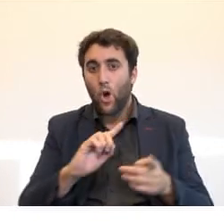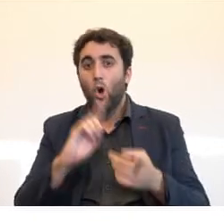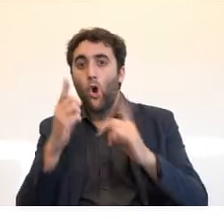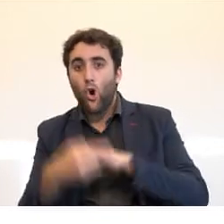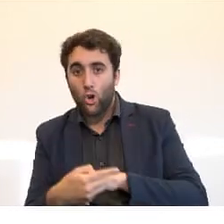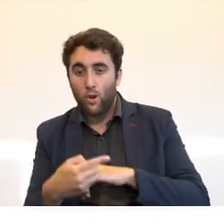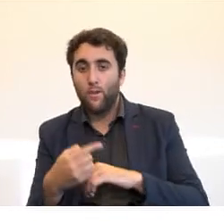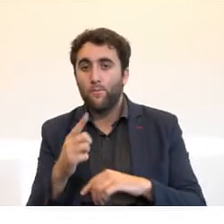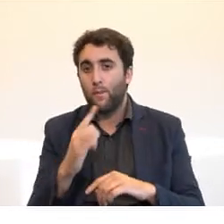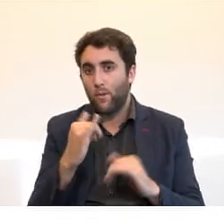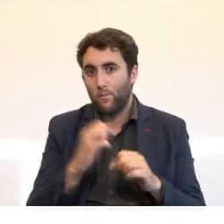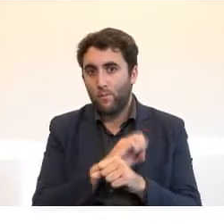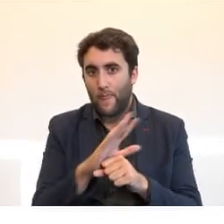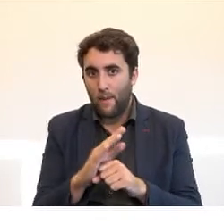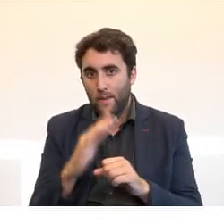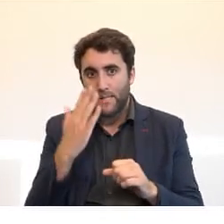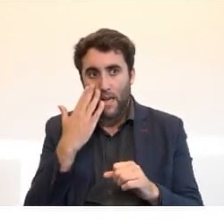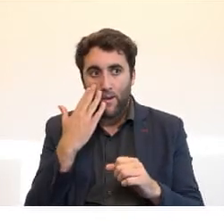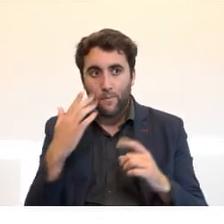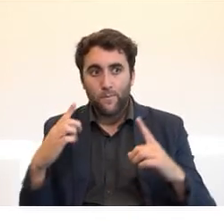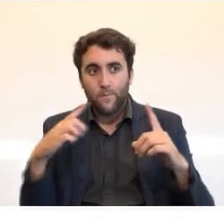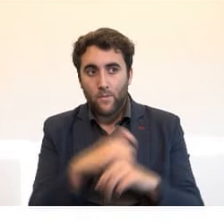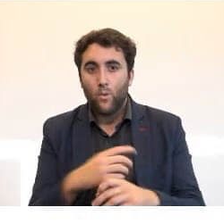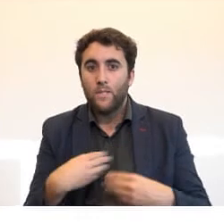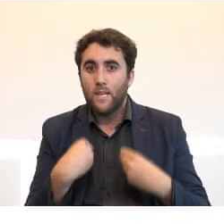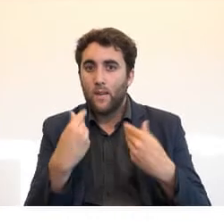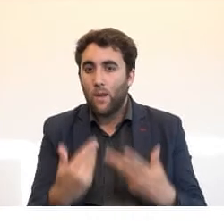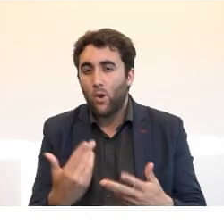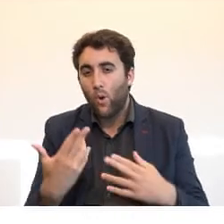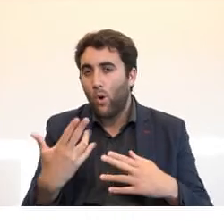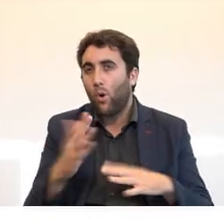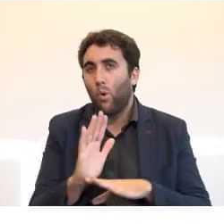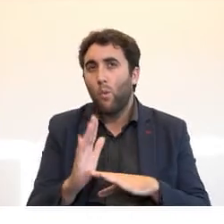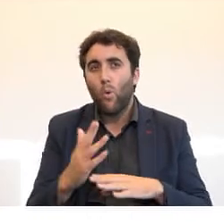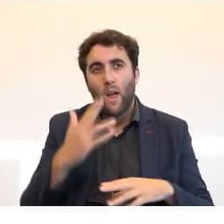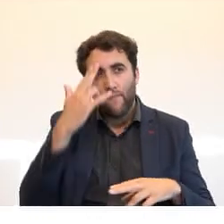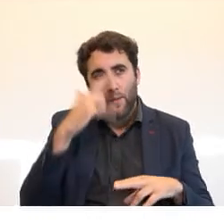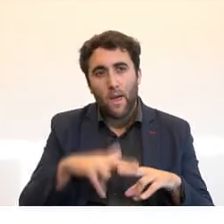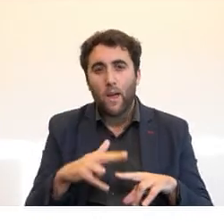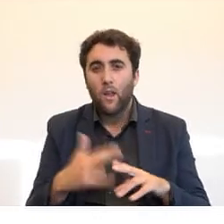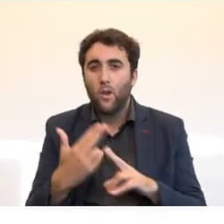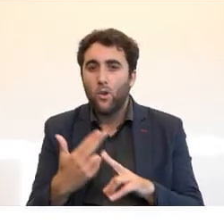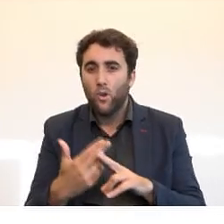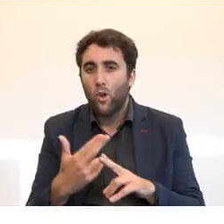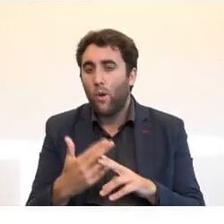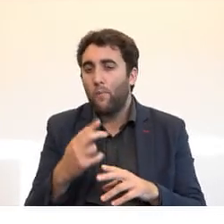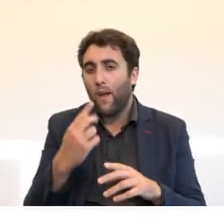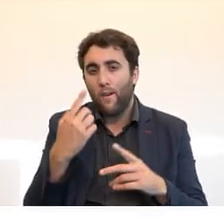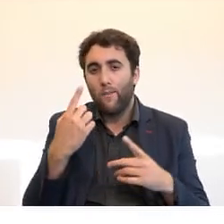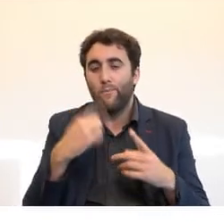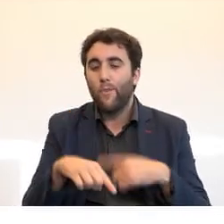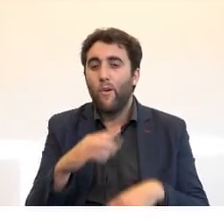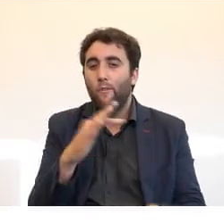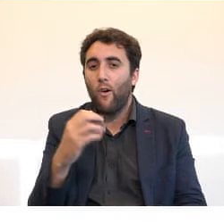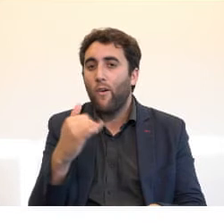planetaria que ha impactado al planeta. Hay un sentimiento, una enfermedad, una dolencia que se llama jafefobia, que